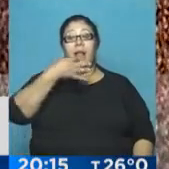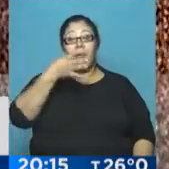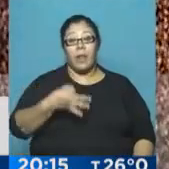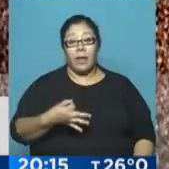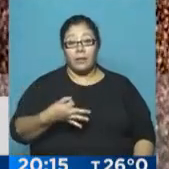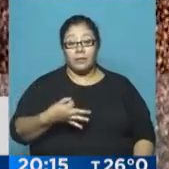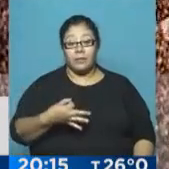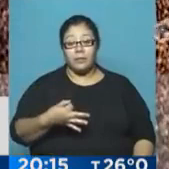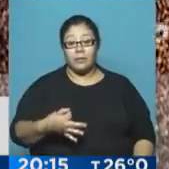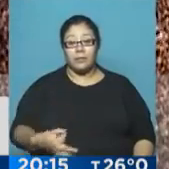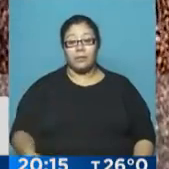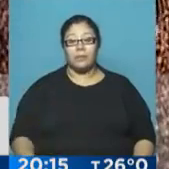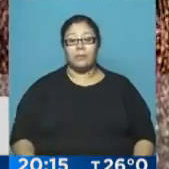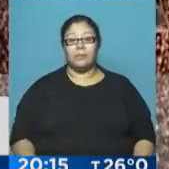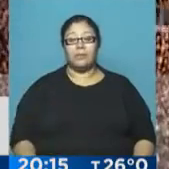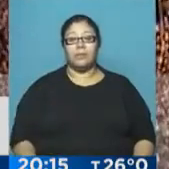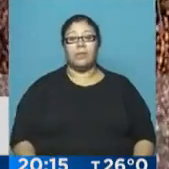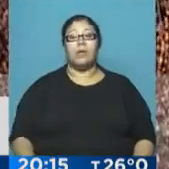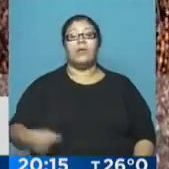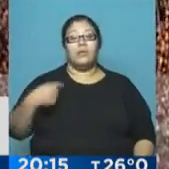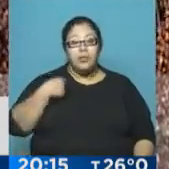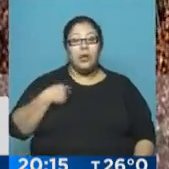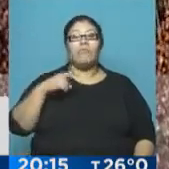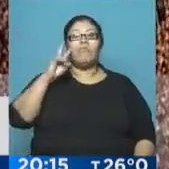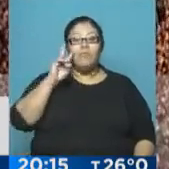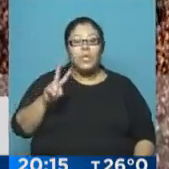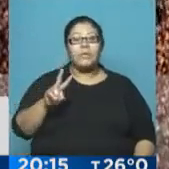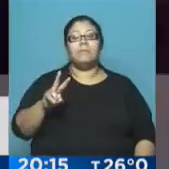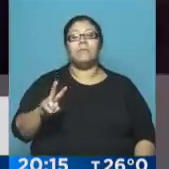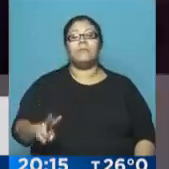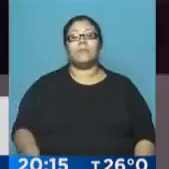la verdad, que he visto muchas medidas cautelares